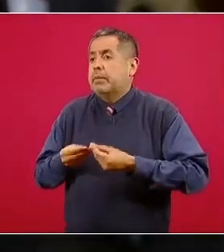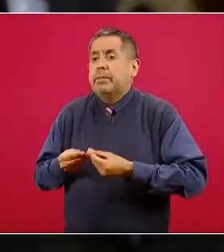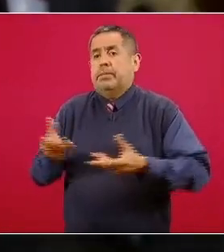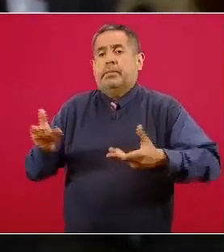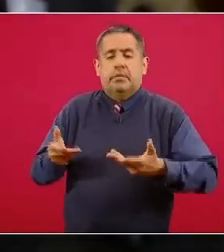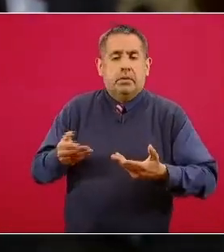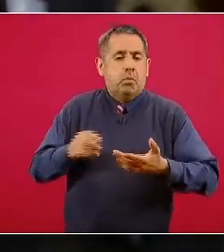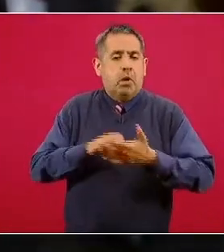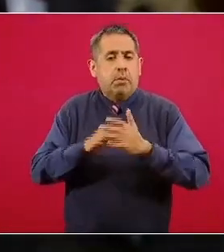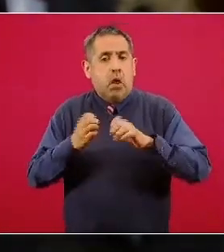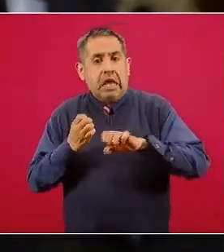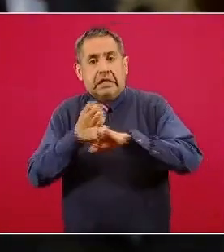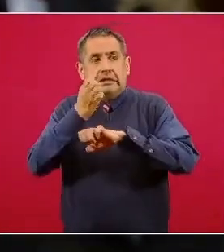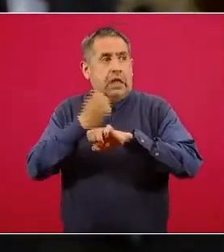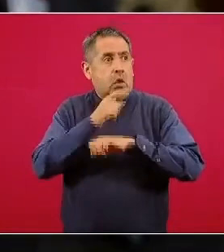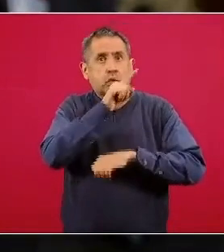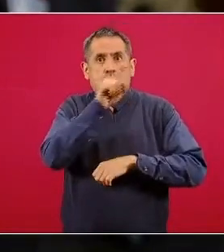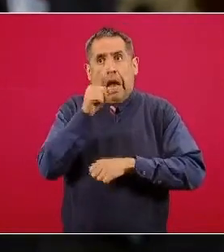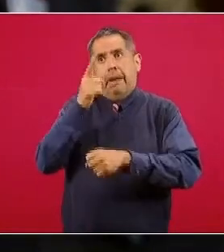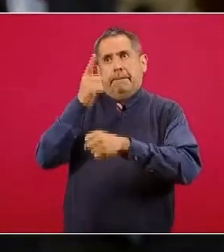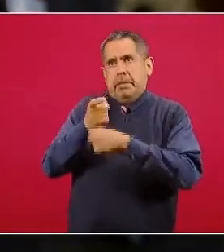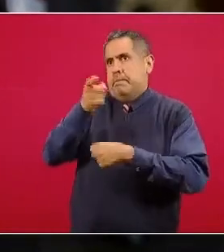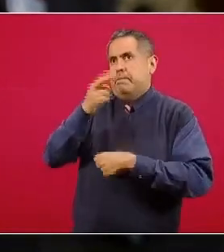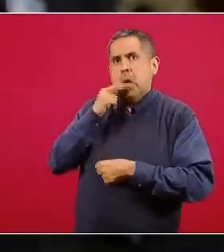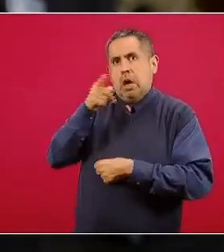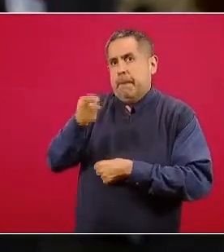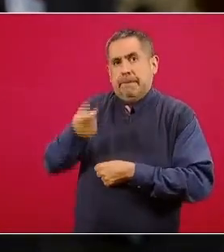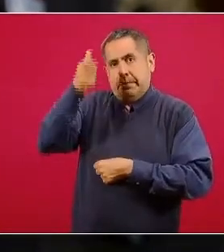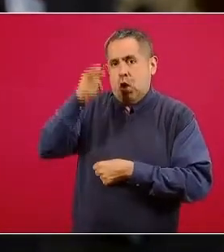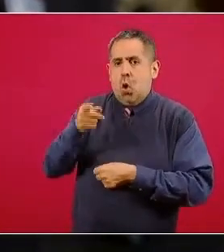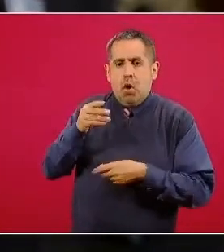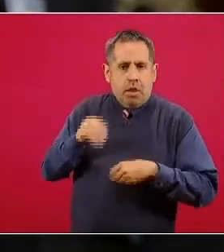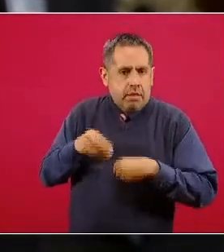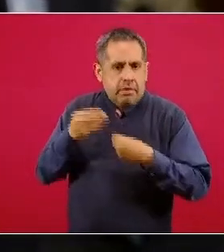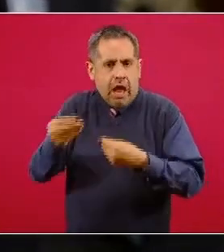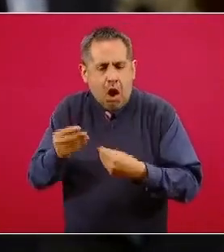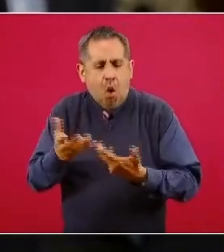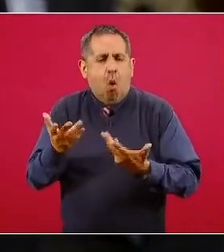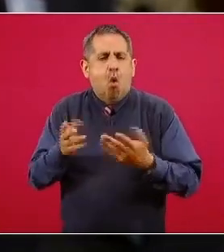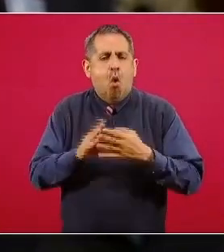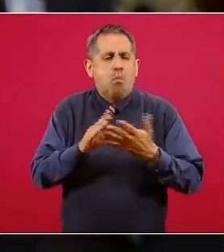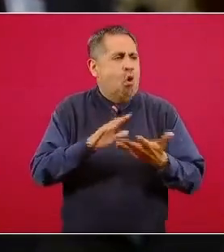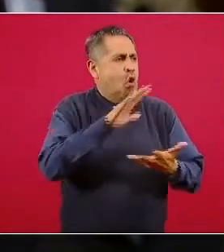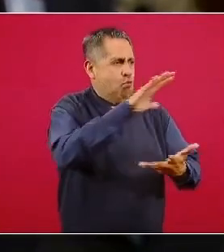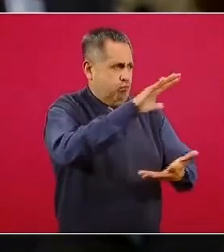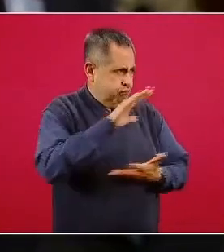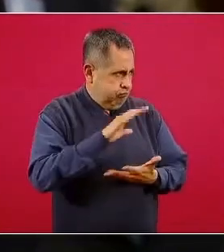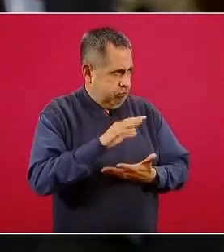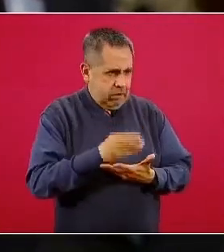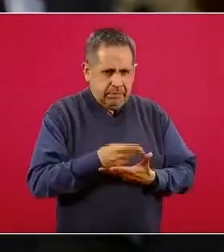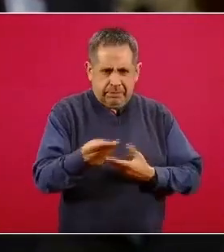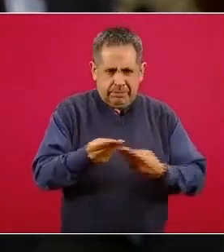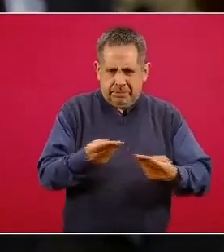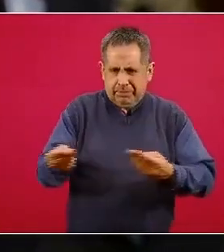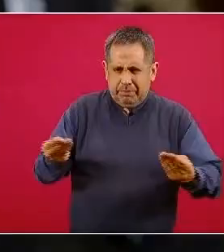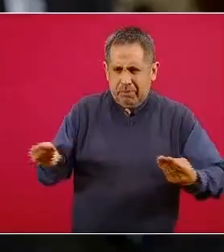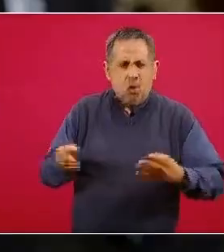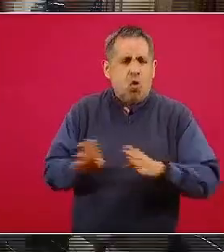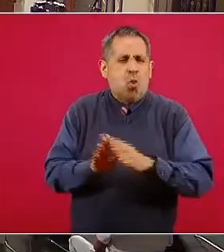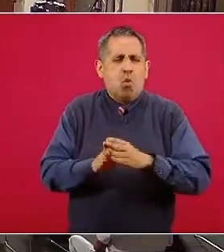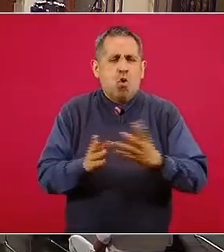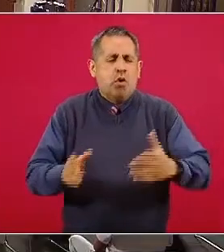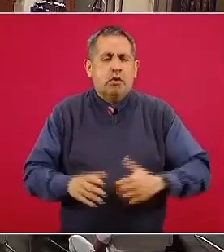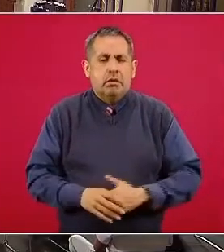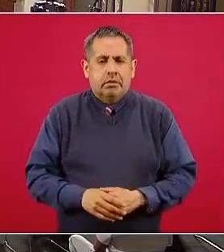que tengan, digamos, prioridad, o cómo va a ser el reparto de estas dosis en las entidades del país.